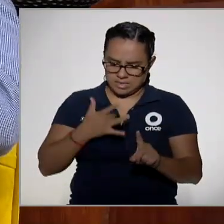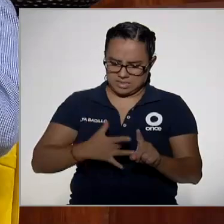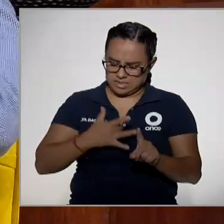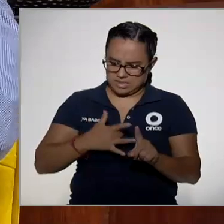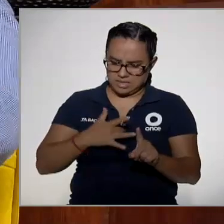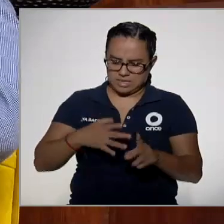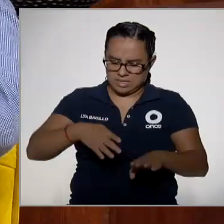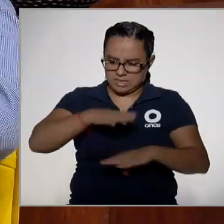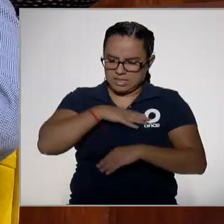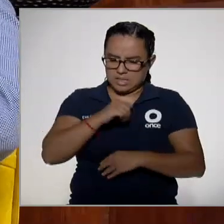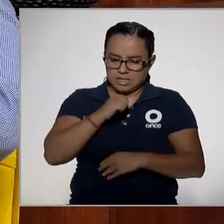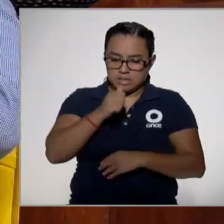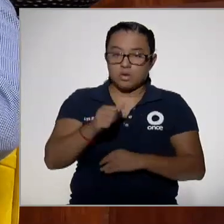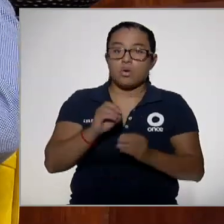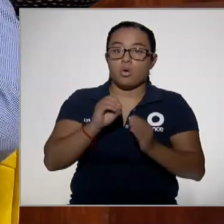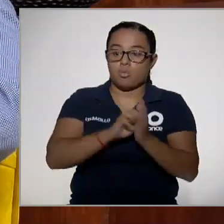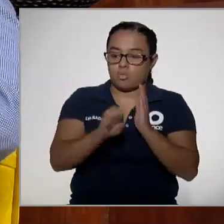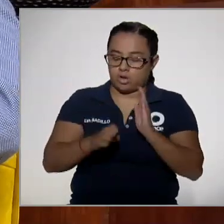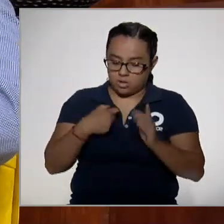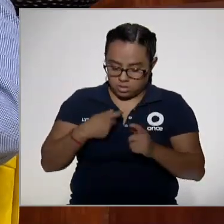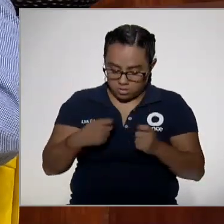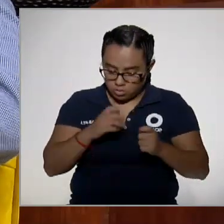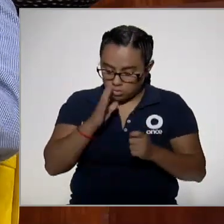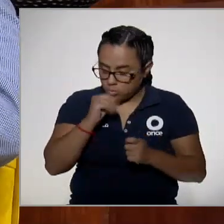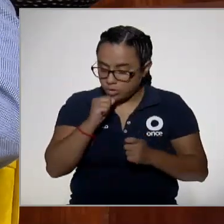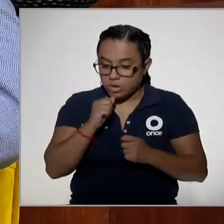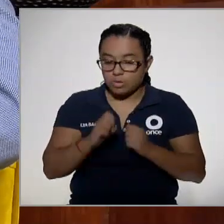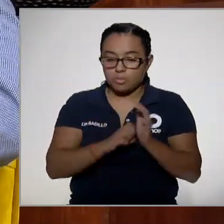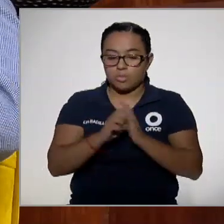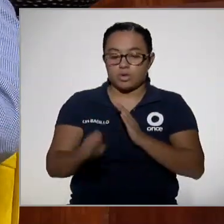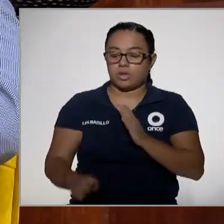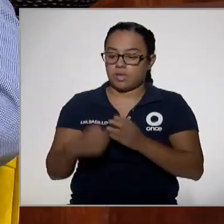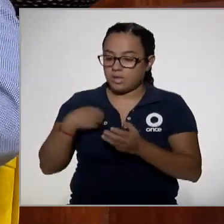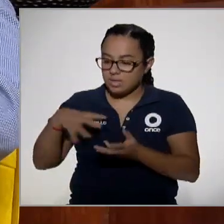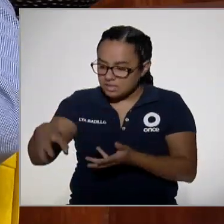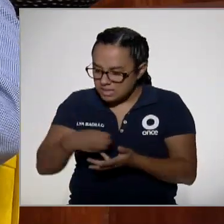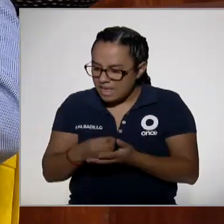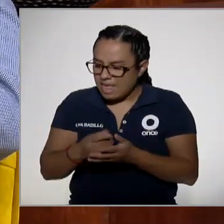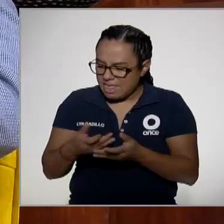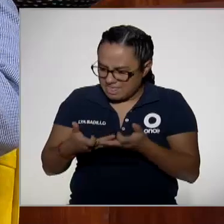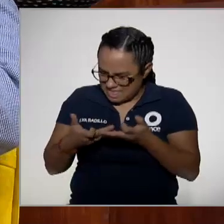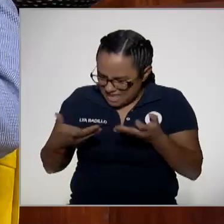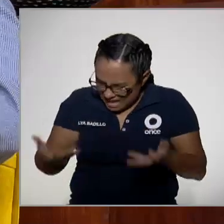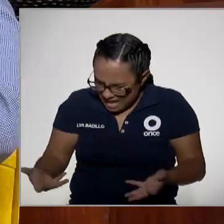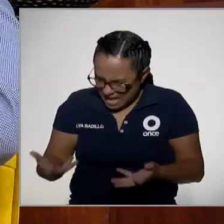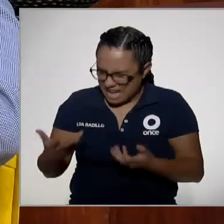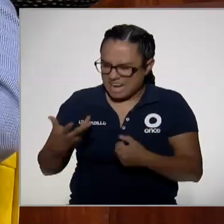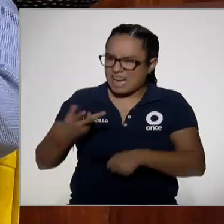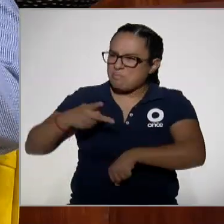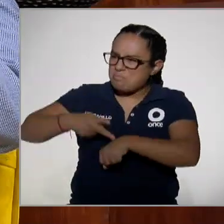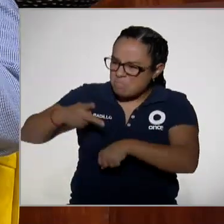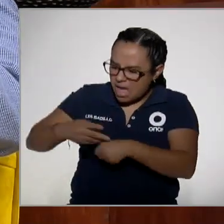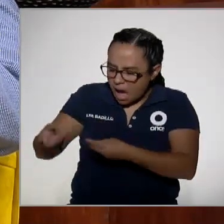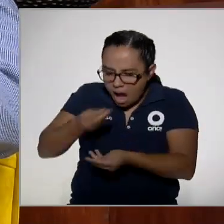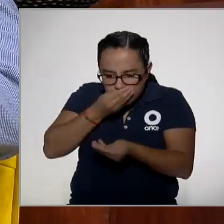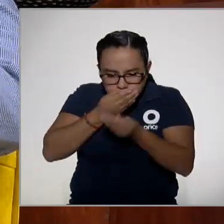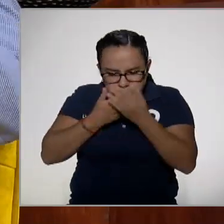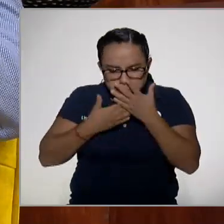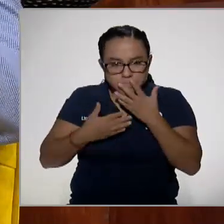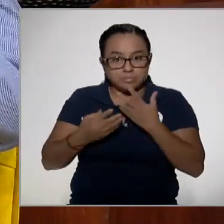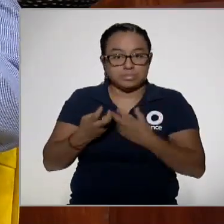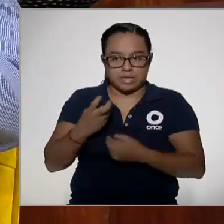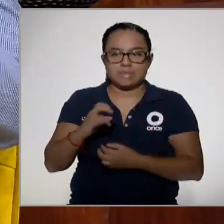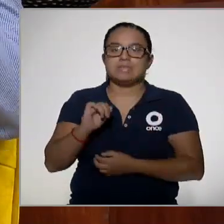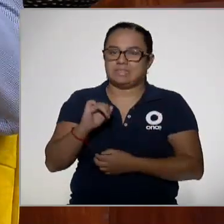insaciable o que no puede controlar por consumir ya sea cemento tierra hielo entonces exacto entonces si es un síntoma